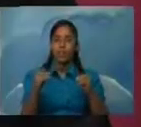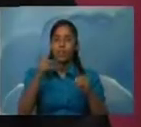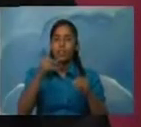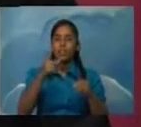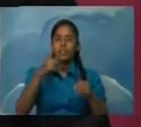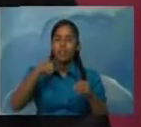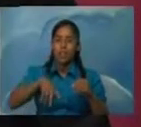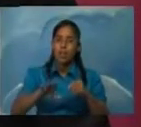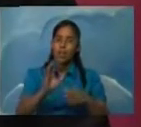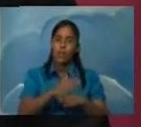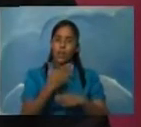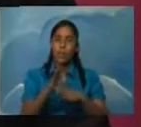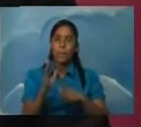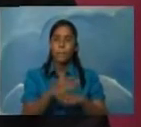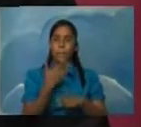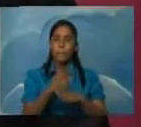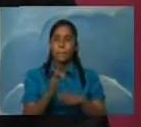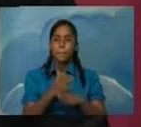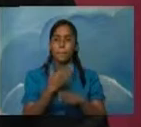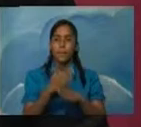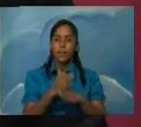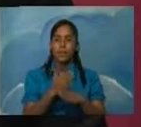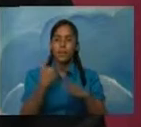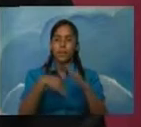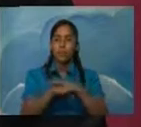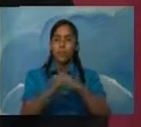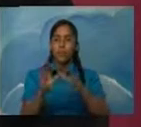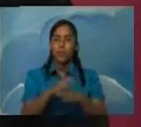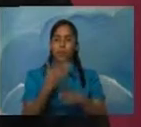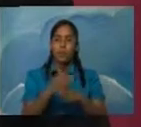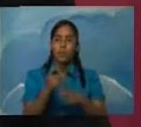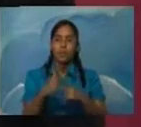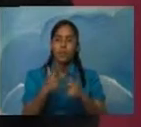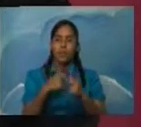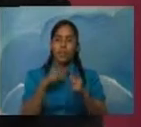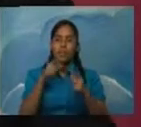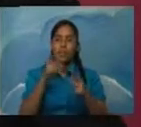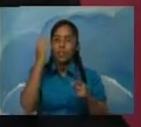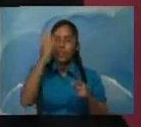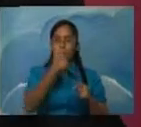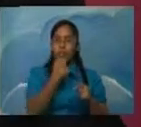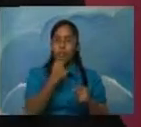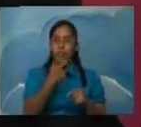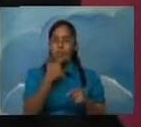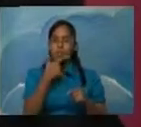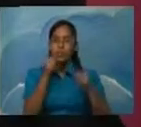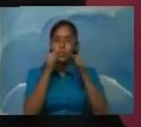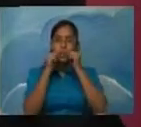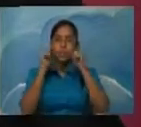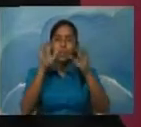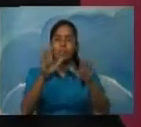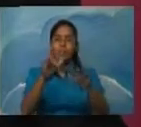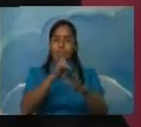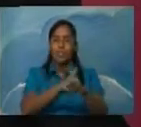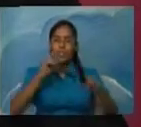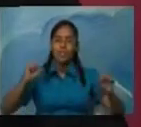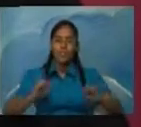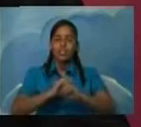¿Me toca compartir? Sí, señor. Amén. Vamos a compartir entonces esta preciosa bendición de la